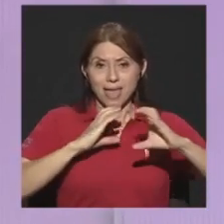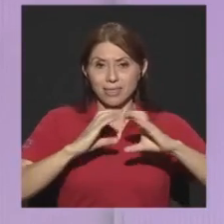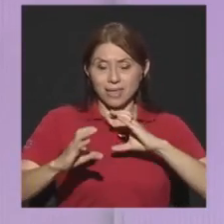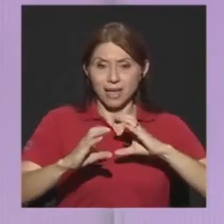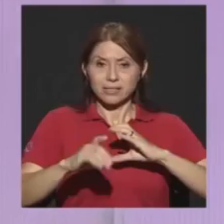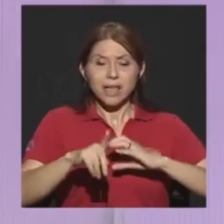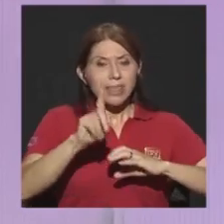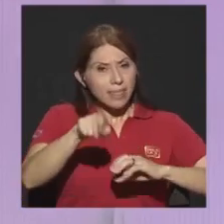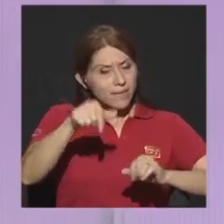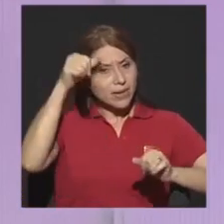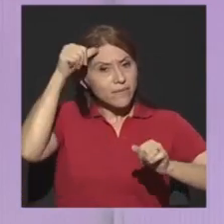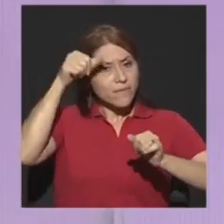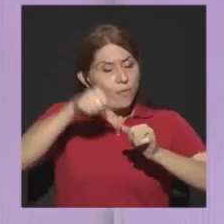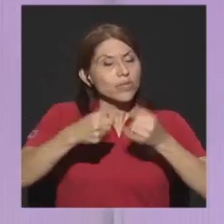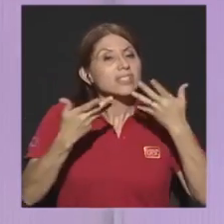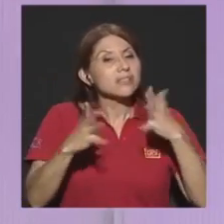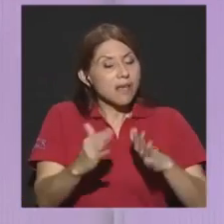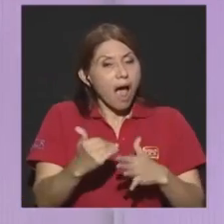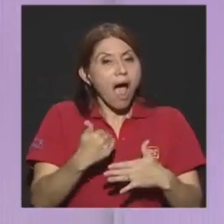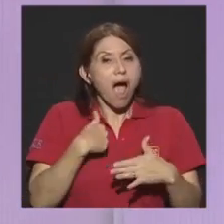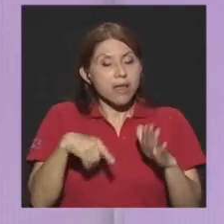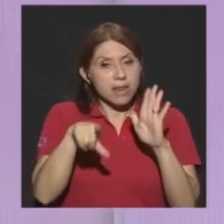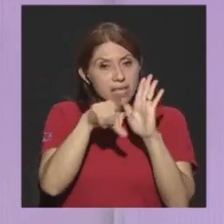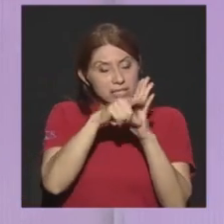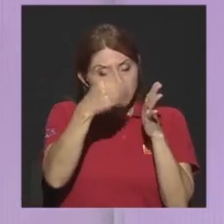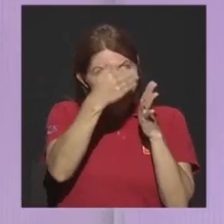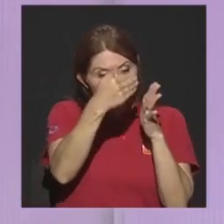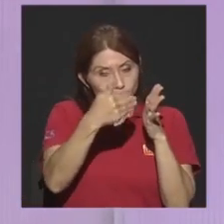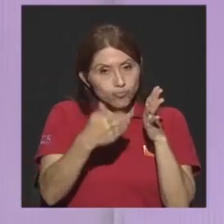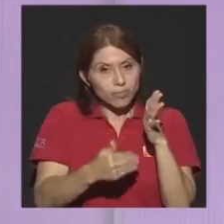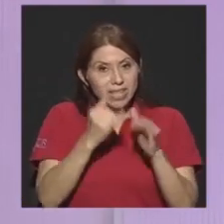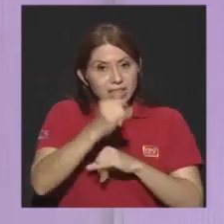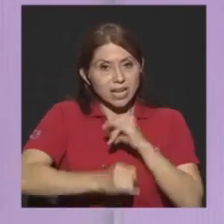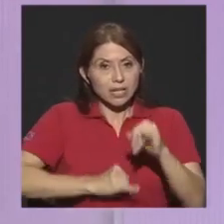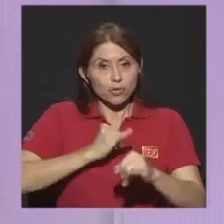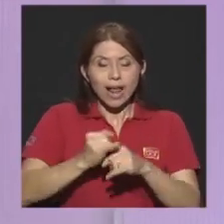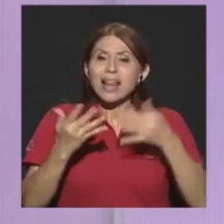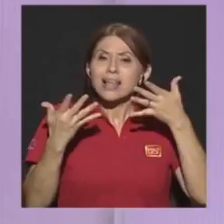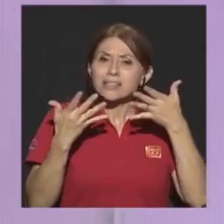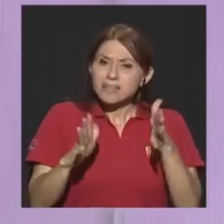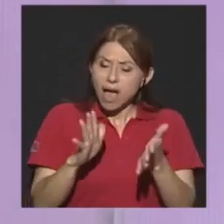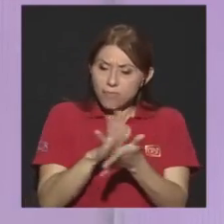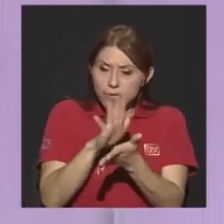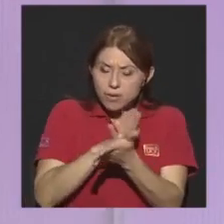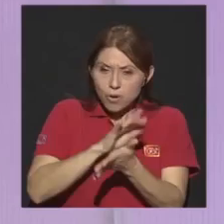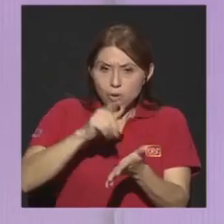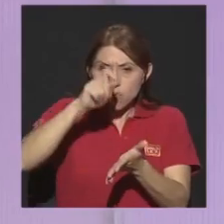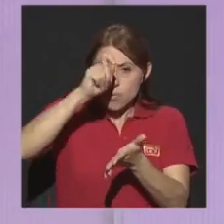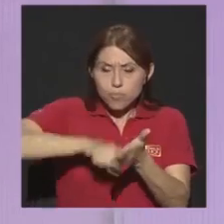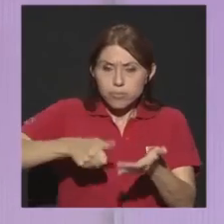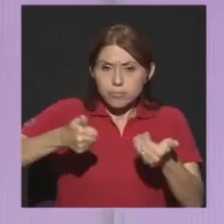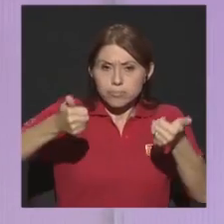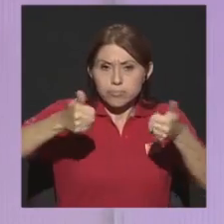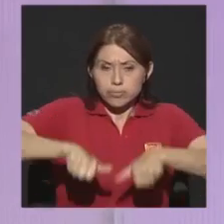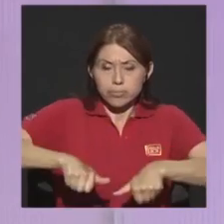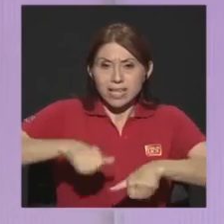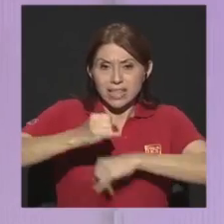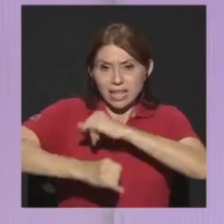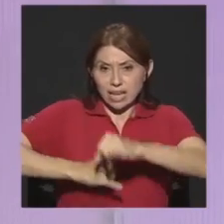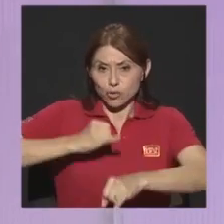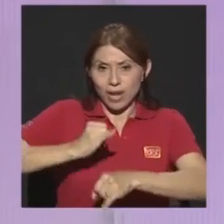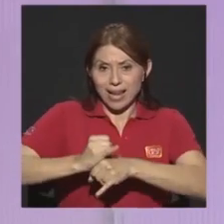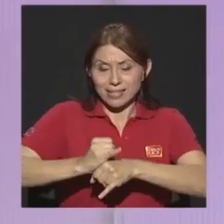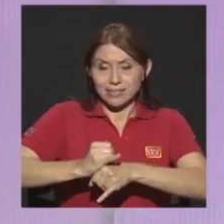legislación internacional, que existen convenios internacionales que este país ha suscrito y ha ratificado, que obligan al